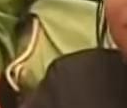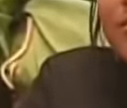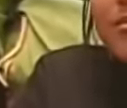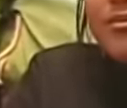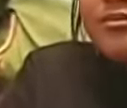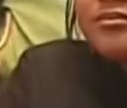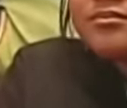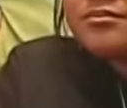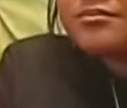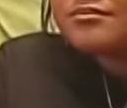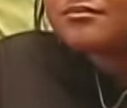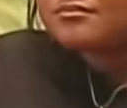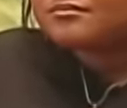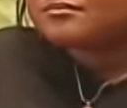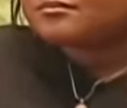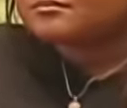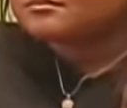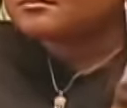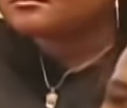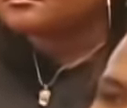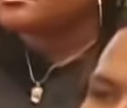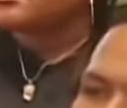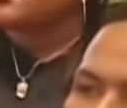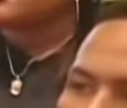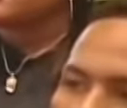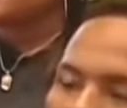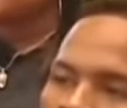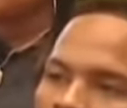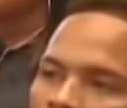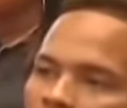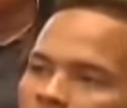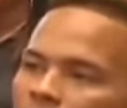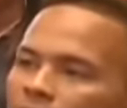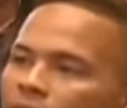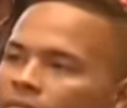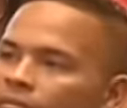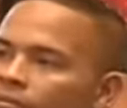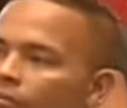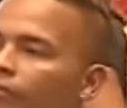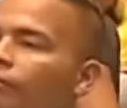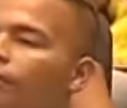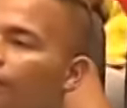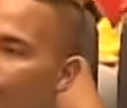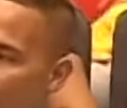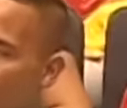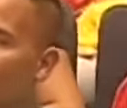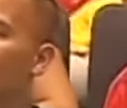Ustedes vieron a Chatarrita convocando para Guatire. ¿Cómo quedaron en Guatire? Hicieron el ridículo.